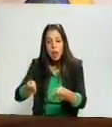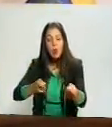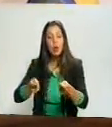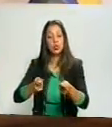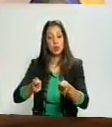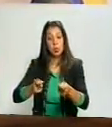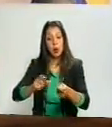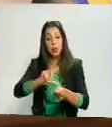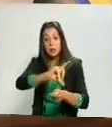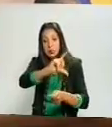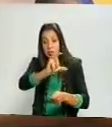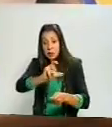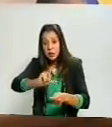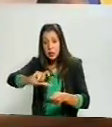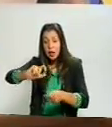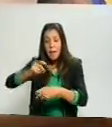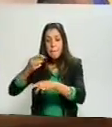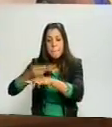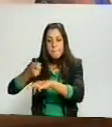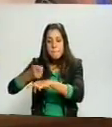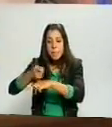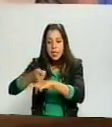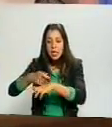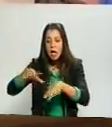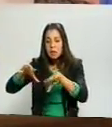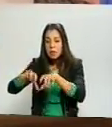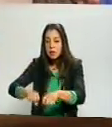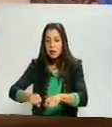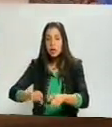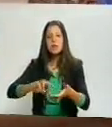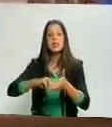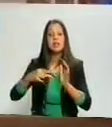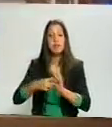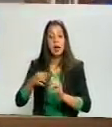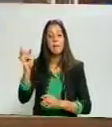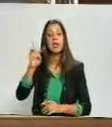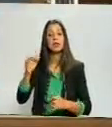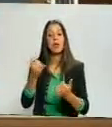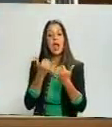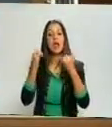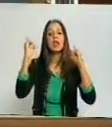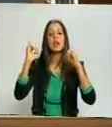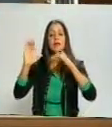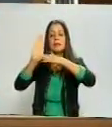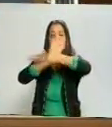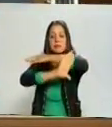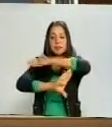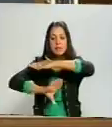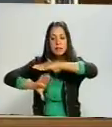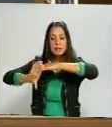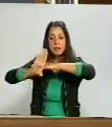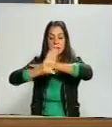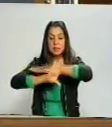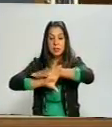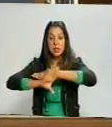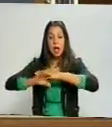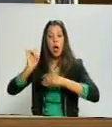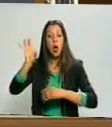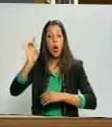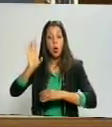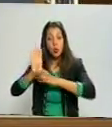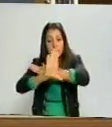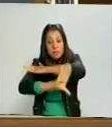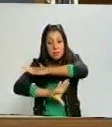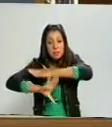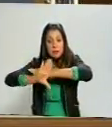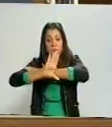del arco minero es un acto soberano, es un acto de defensa de nuestro patrimonio. Es un